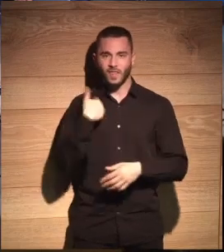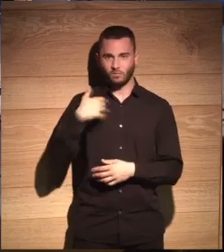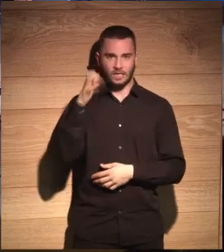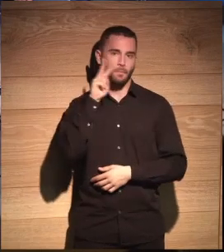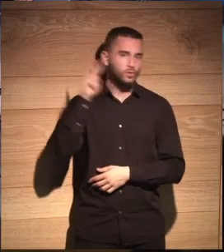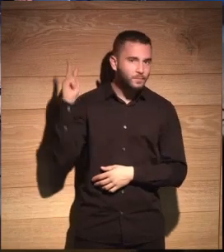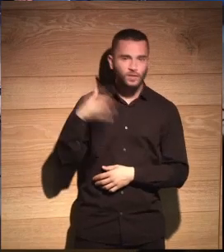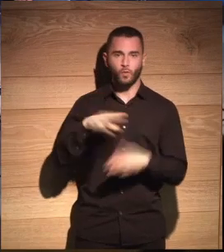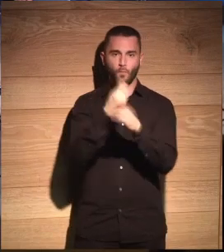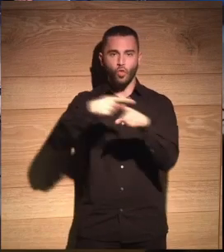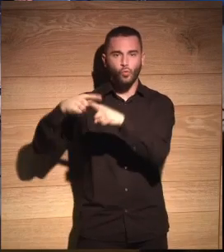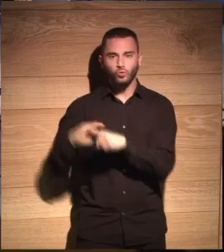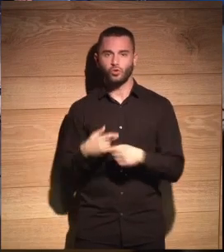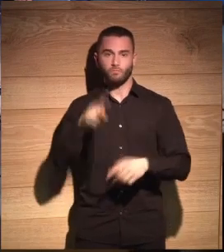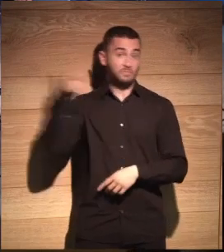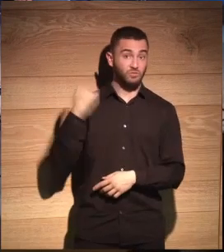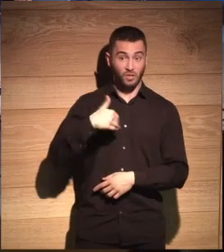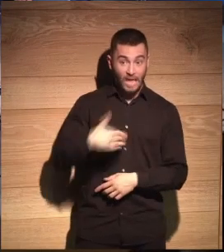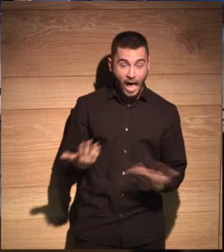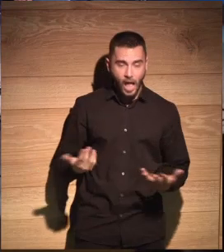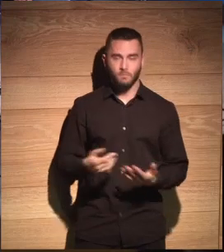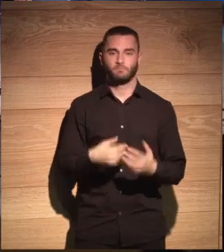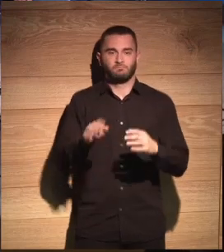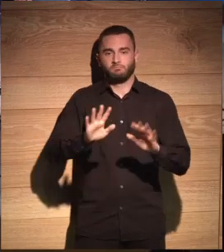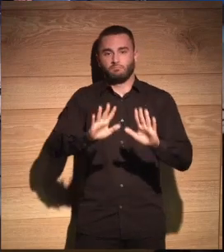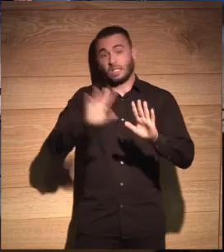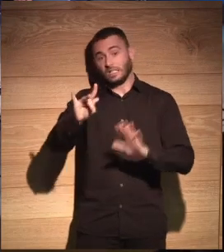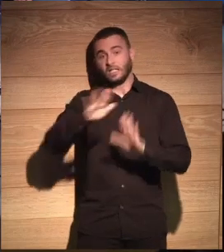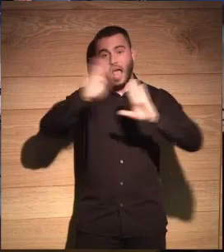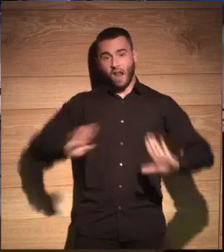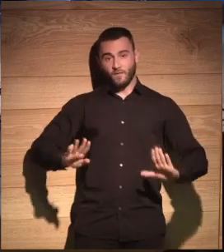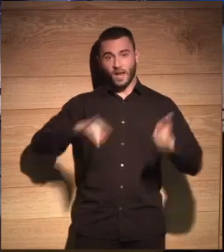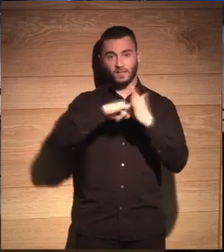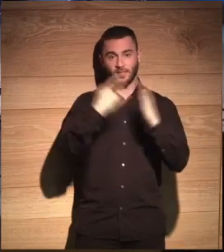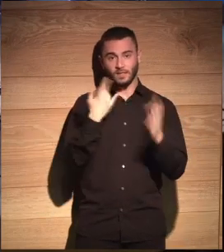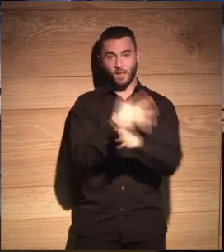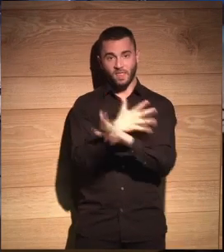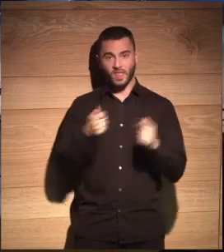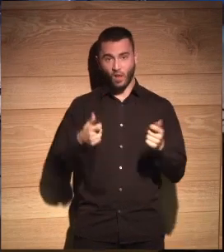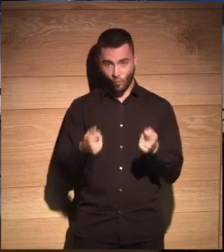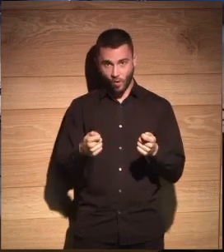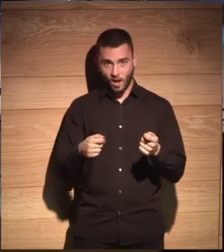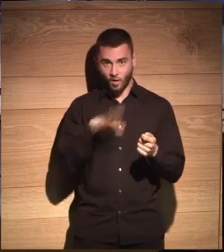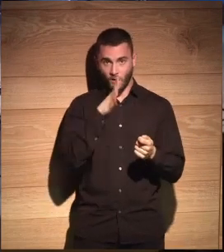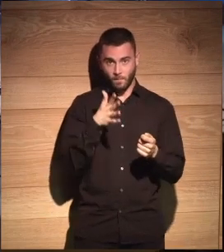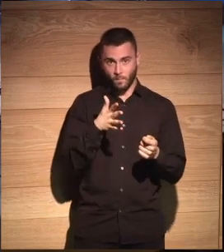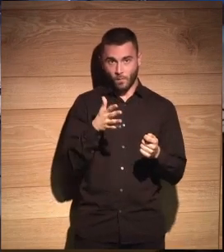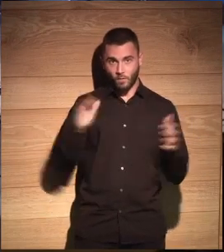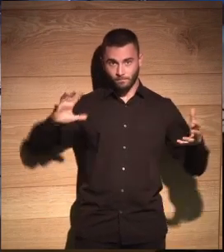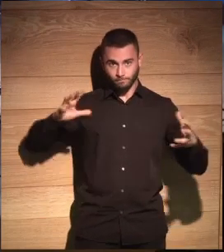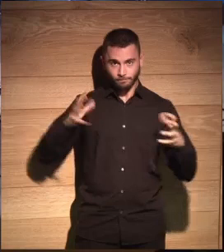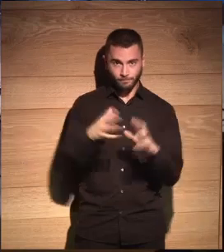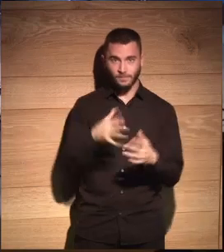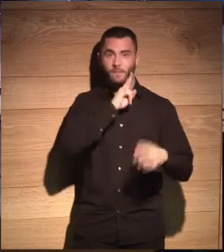en otros productos? Sí, al final las mecánicas de juego, porque se tiende a simplificar en el género